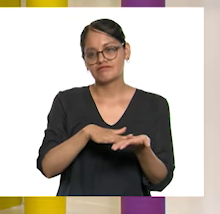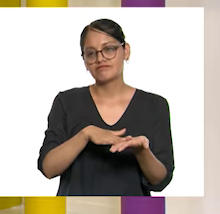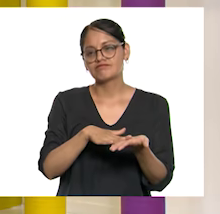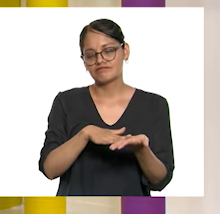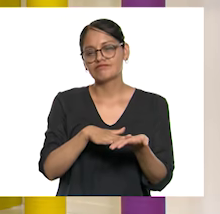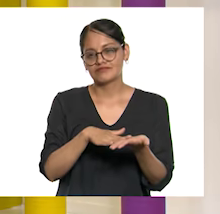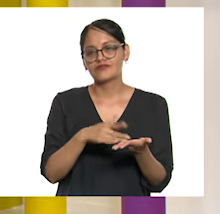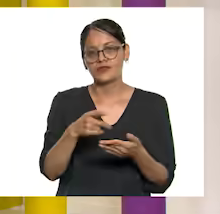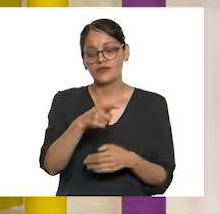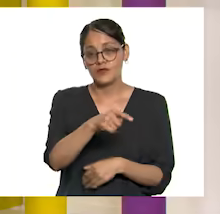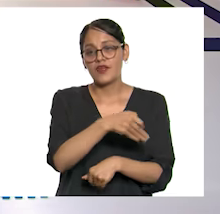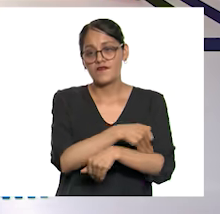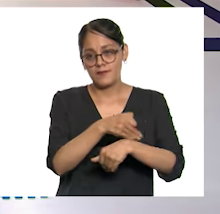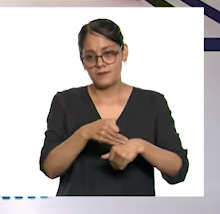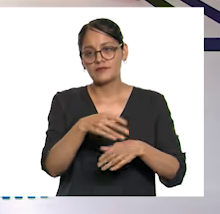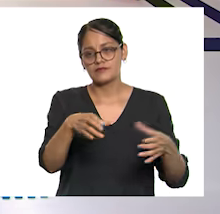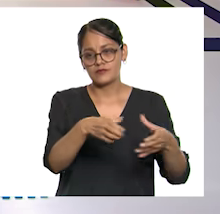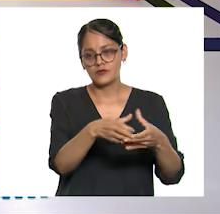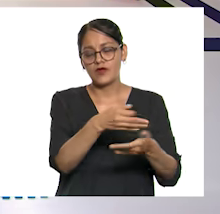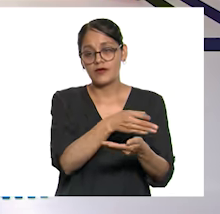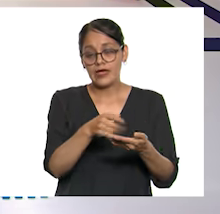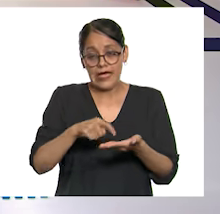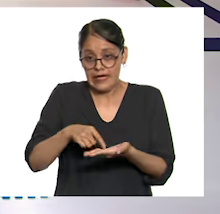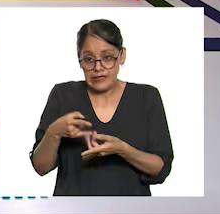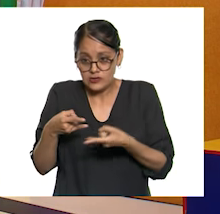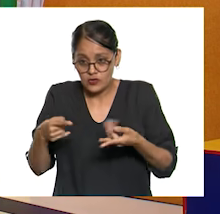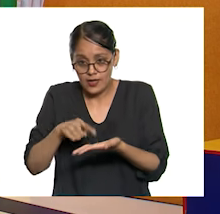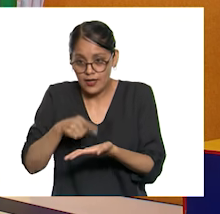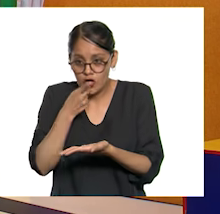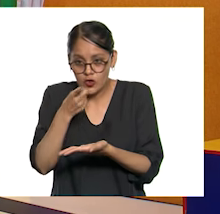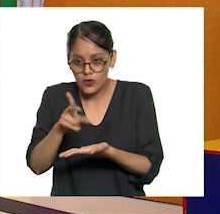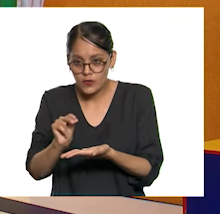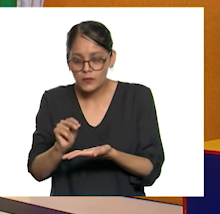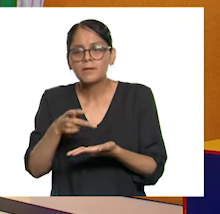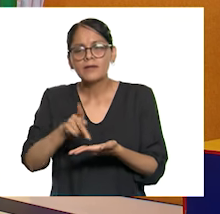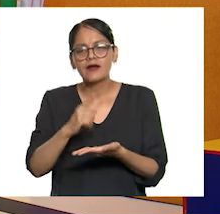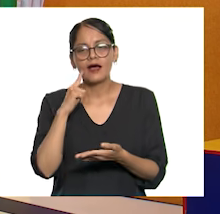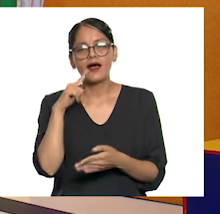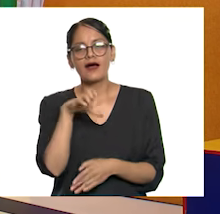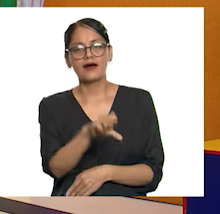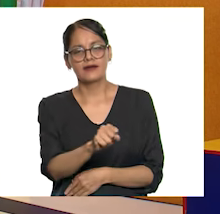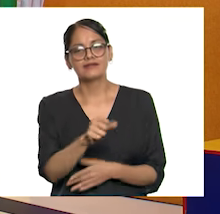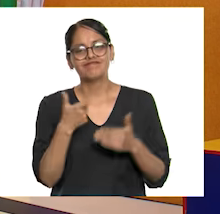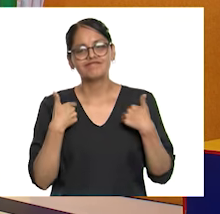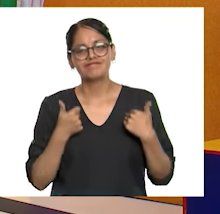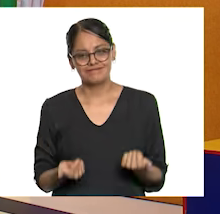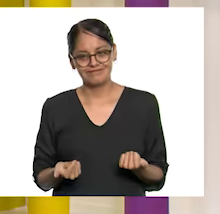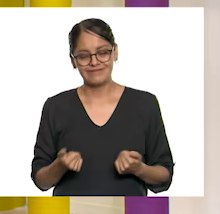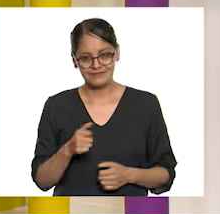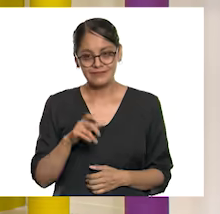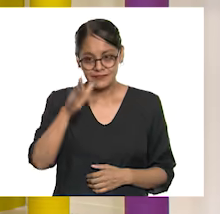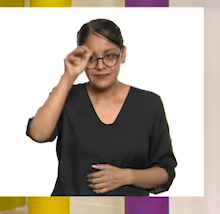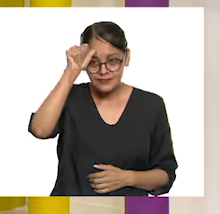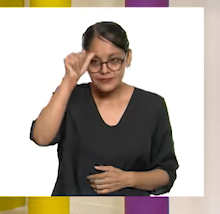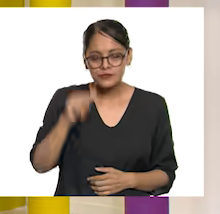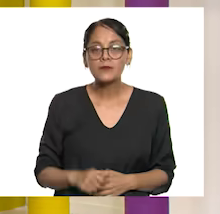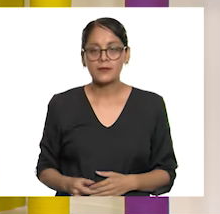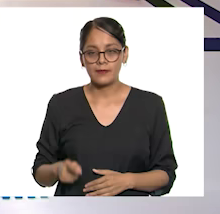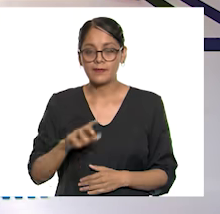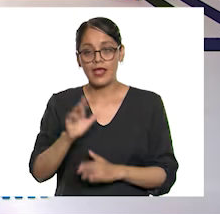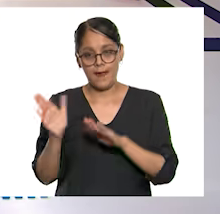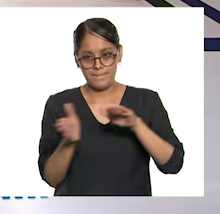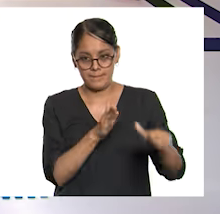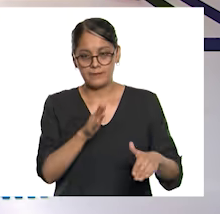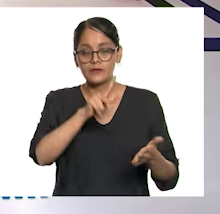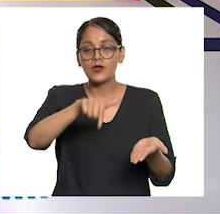que el molinero y sus hijos eran humildes. No lo dice la historia, pero nosotros lo podemos deducir. ¿De acuerdo? Ajá. Por otro lado, en los